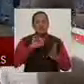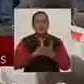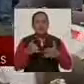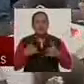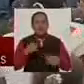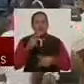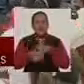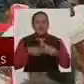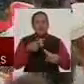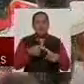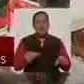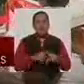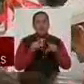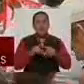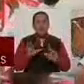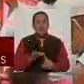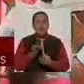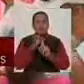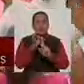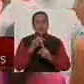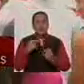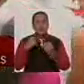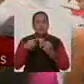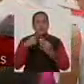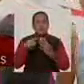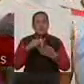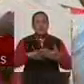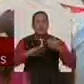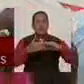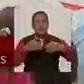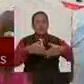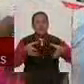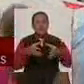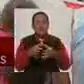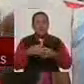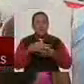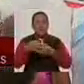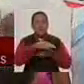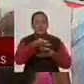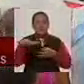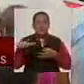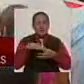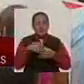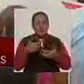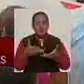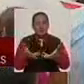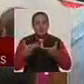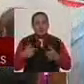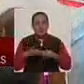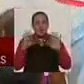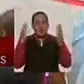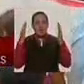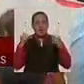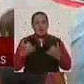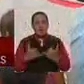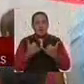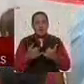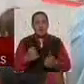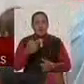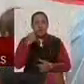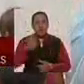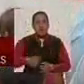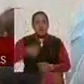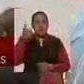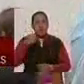Amazonas y de manera muy especial para las comunidades de la provincia de Condorcanqui. Recibamos con un fuerte aplauso al jefe